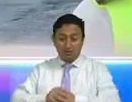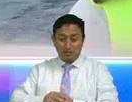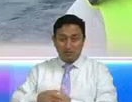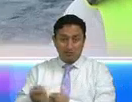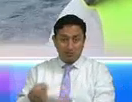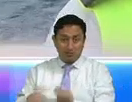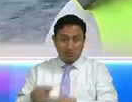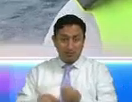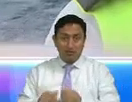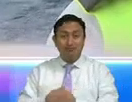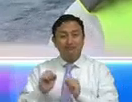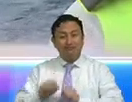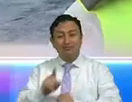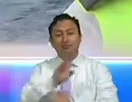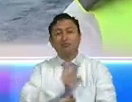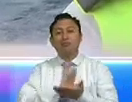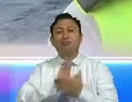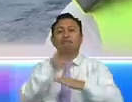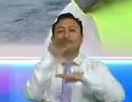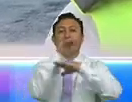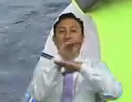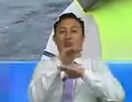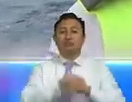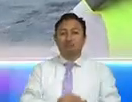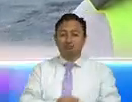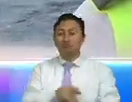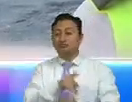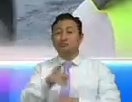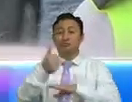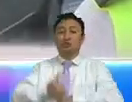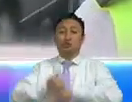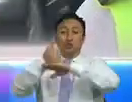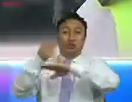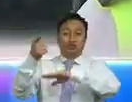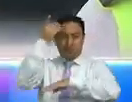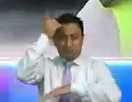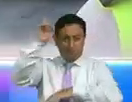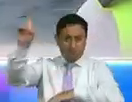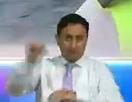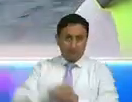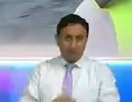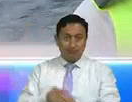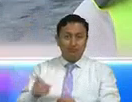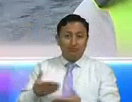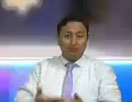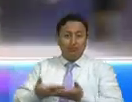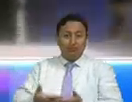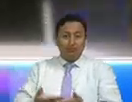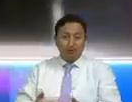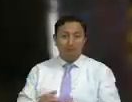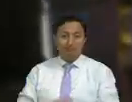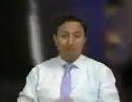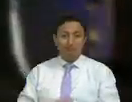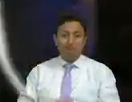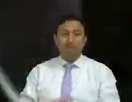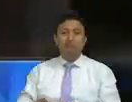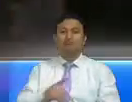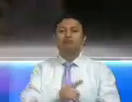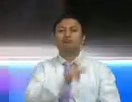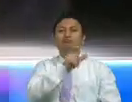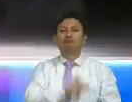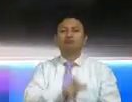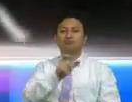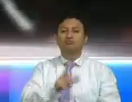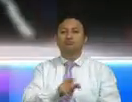podríamos decir que sí pero básicamente está la determina la caridad de acuerdo al peso que tengan presumen que estas personas podrían